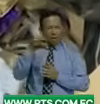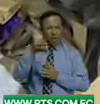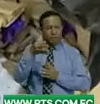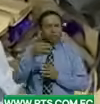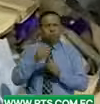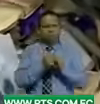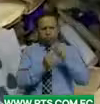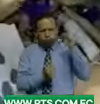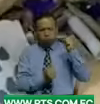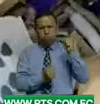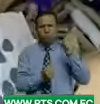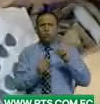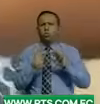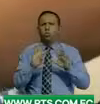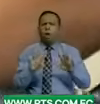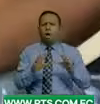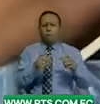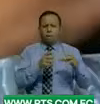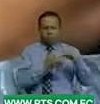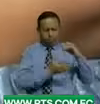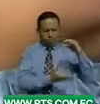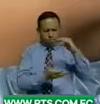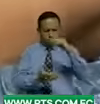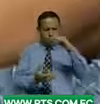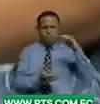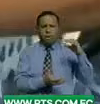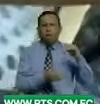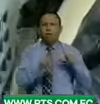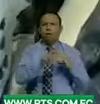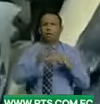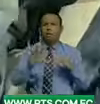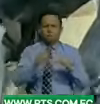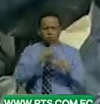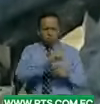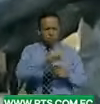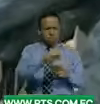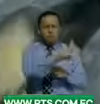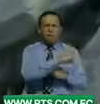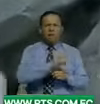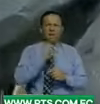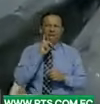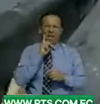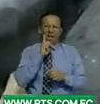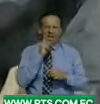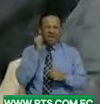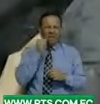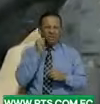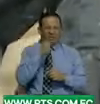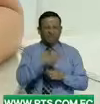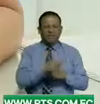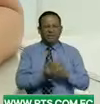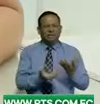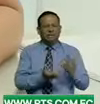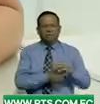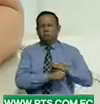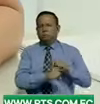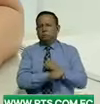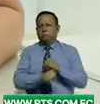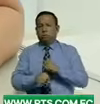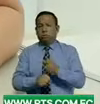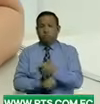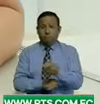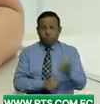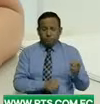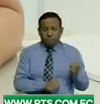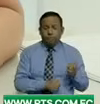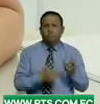decomisaron 9 unidades de voladores, 35 docenas de camaretas, entre otro tipo de pirotecnia. Se va a proceder a